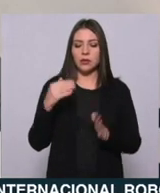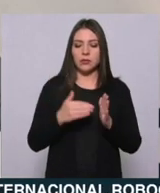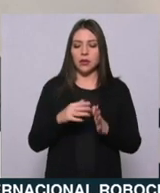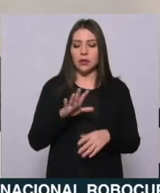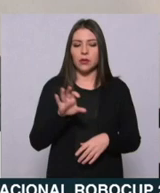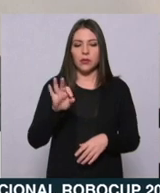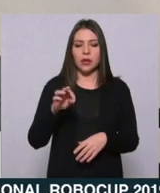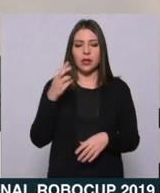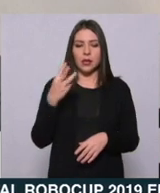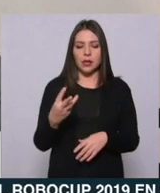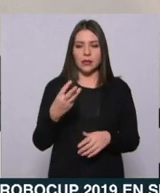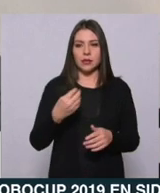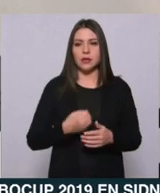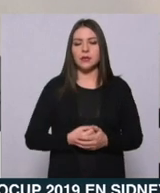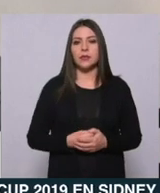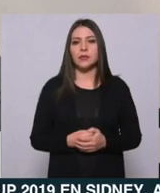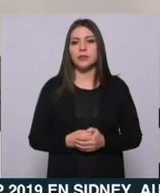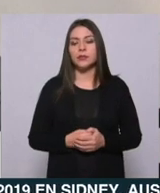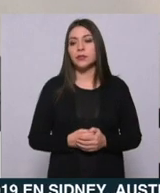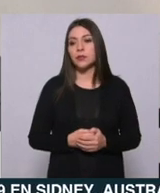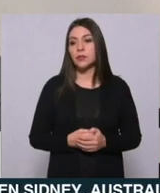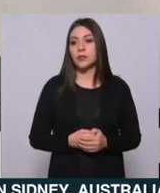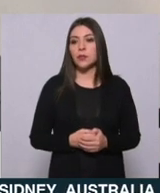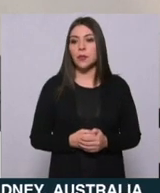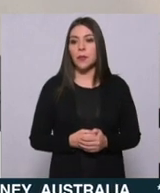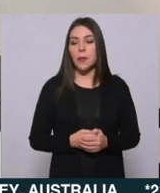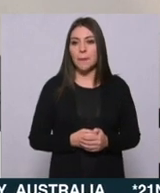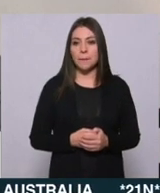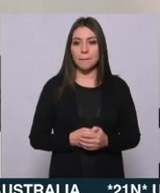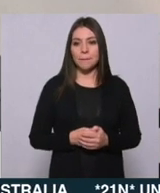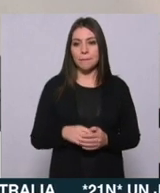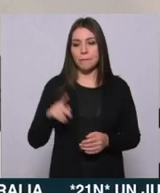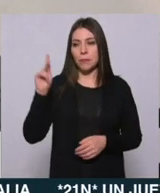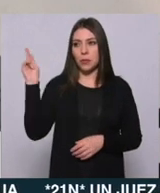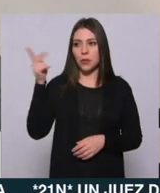34.543, el Politécnico